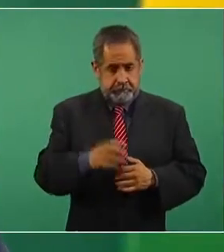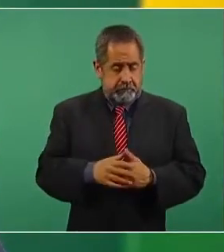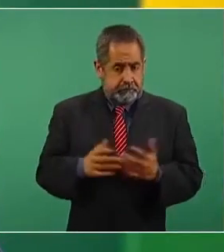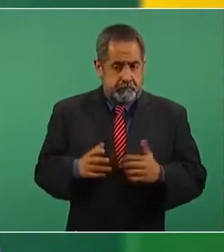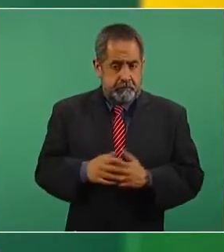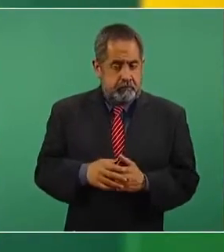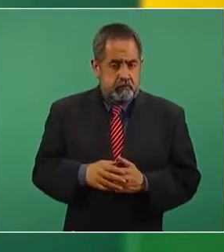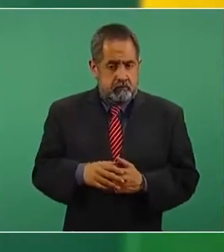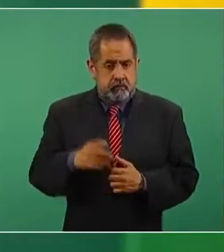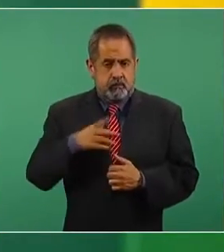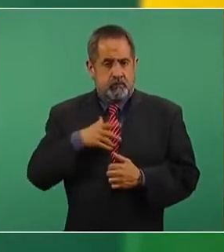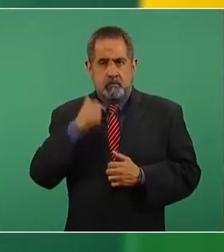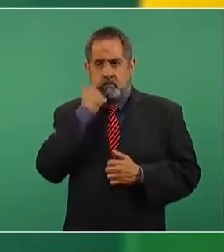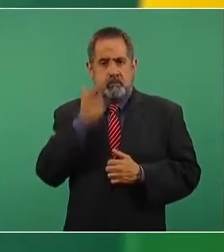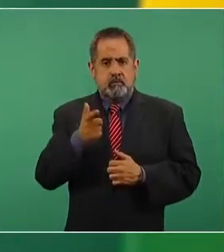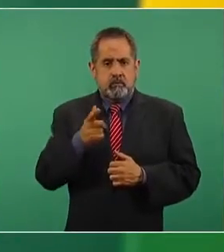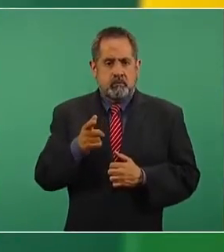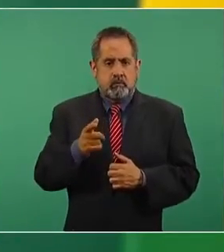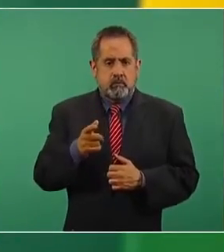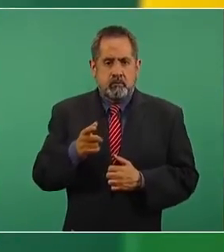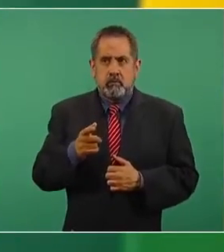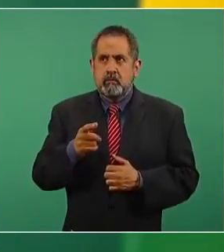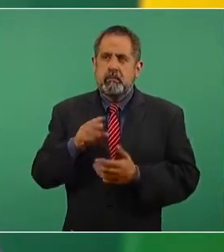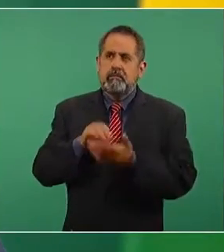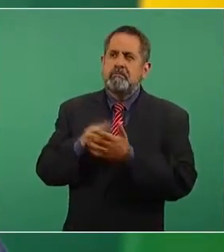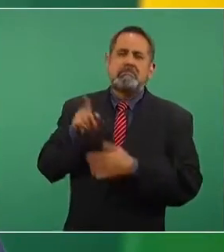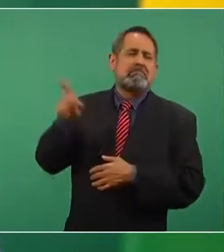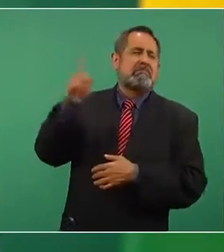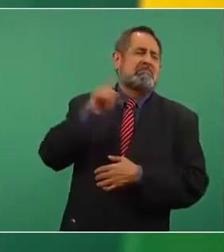pues yo no quiero pasar a la historia